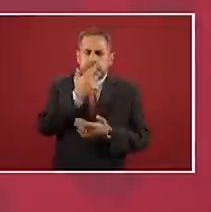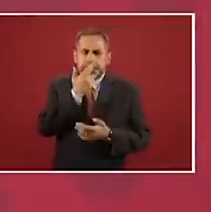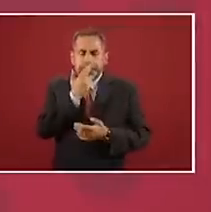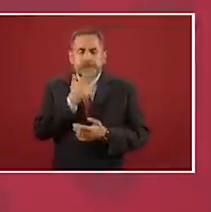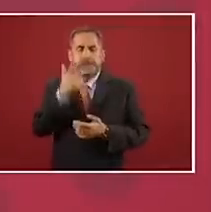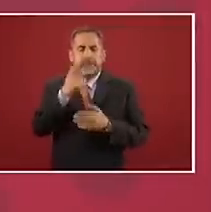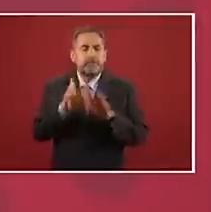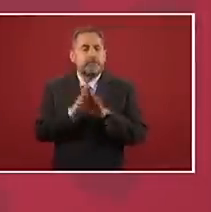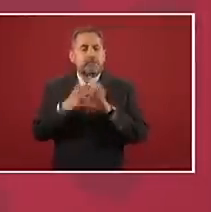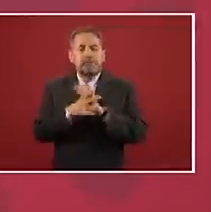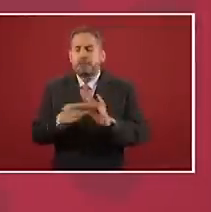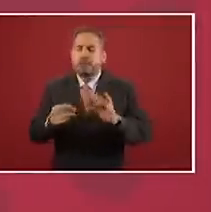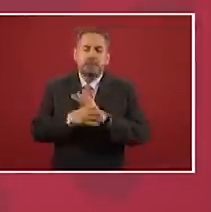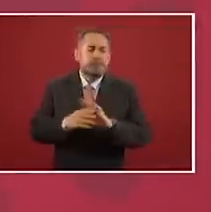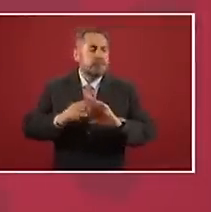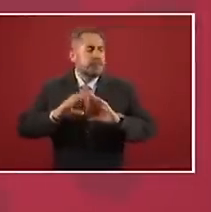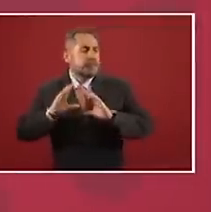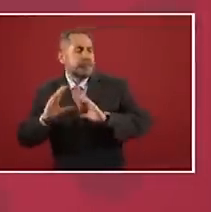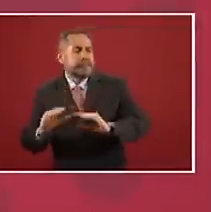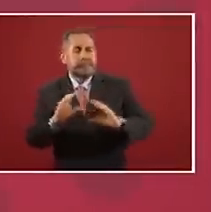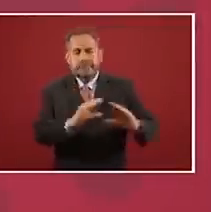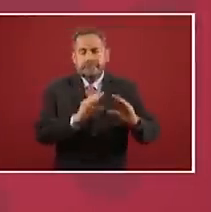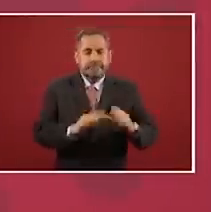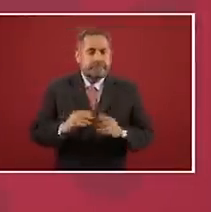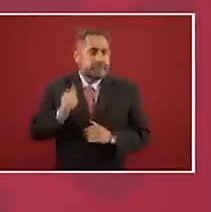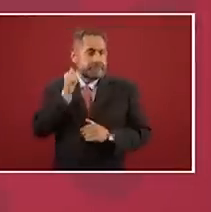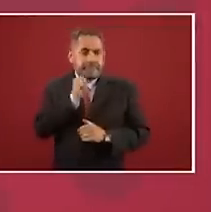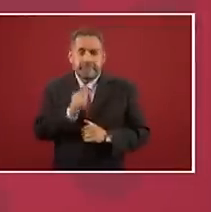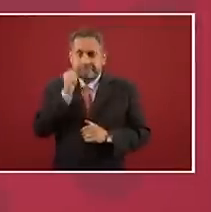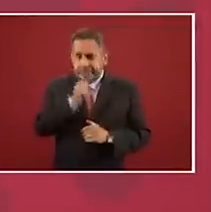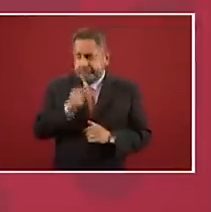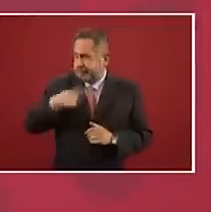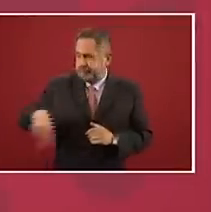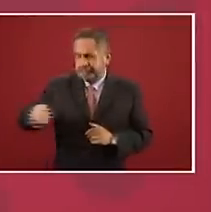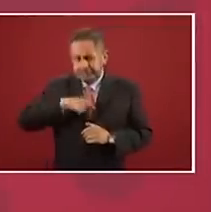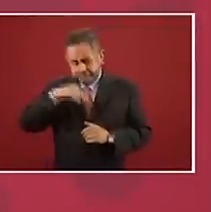que tiene que ver con la capacitación. Siempre se hace